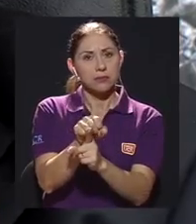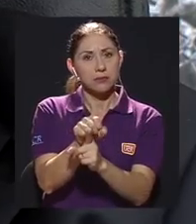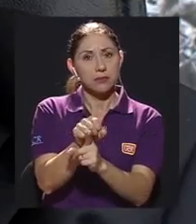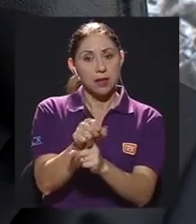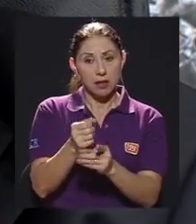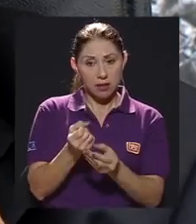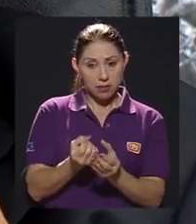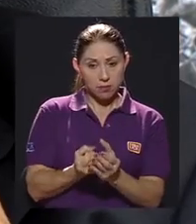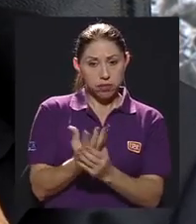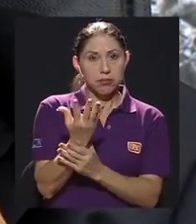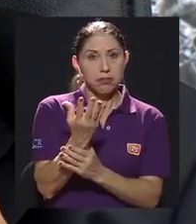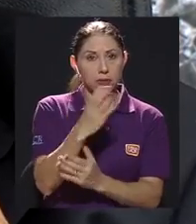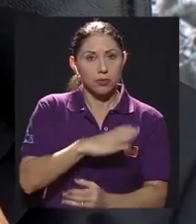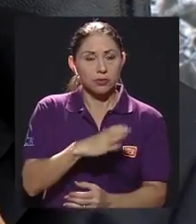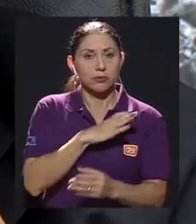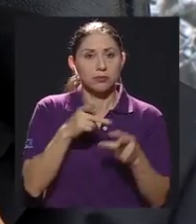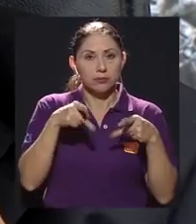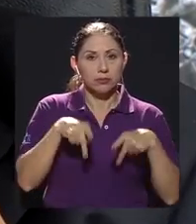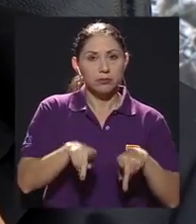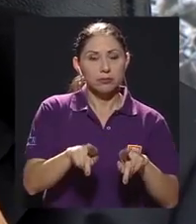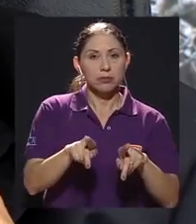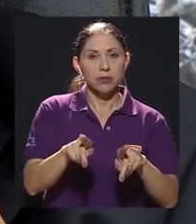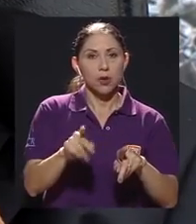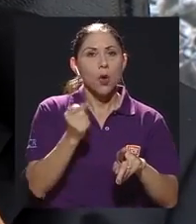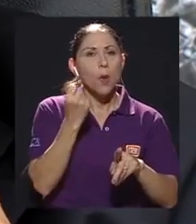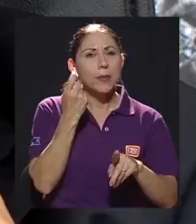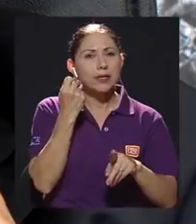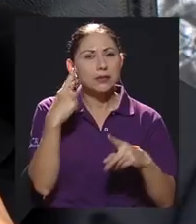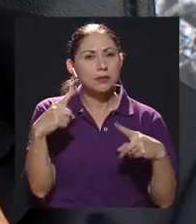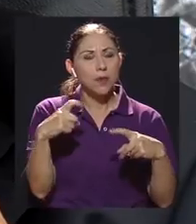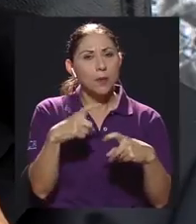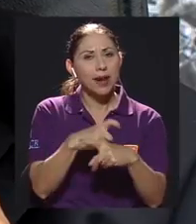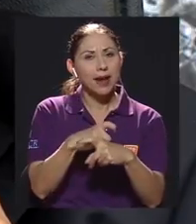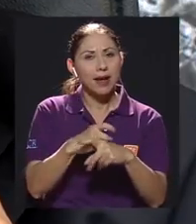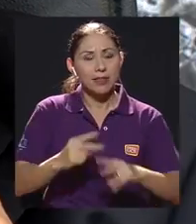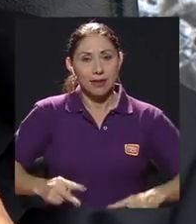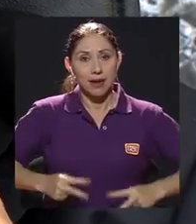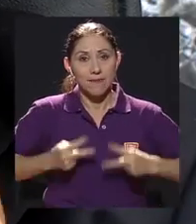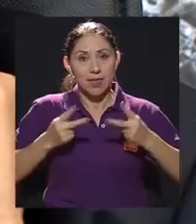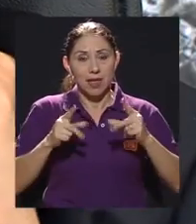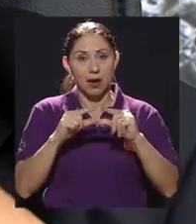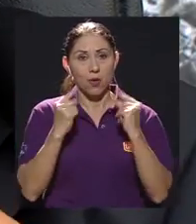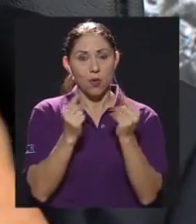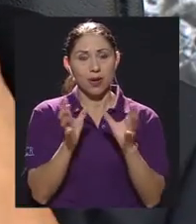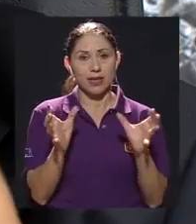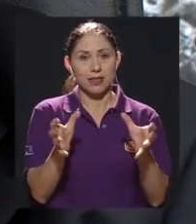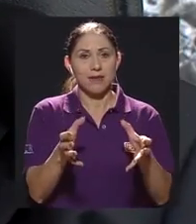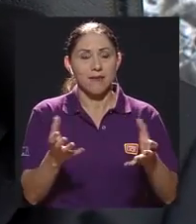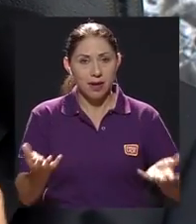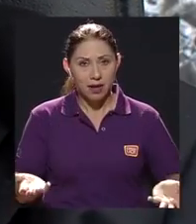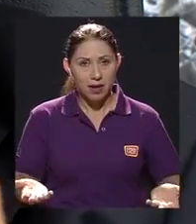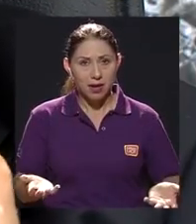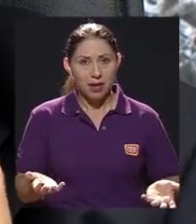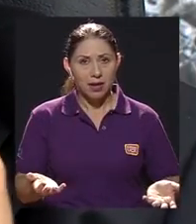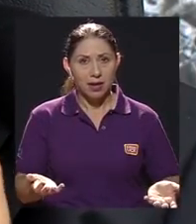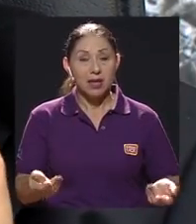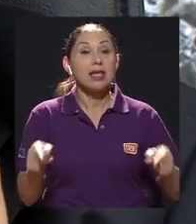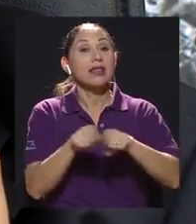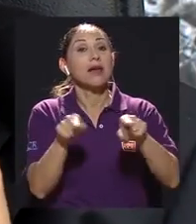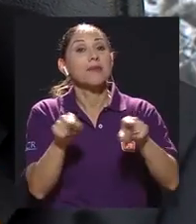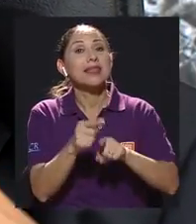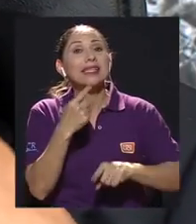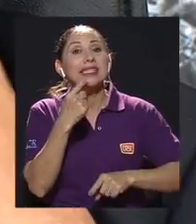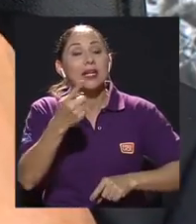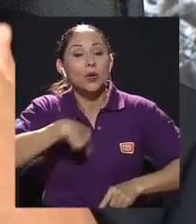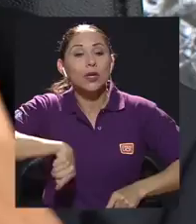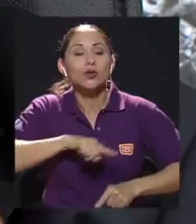condiciones que permitan esa comprensión compleja de la vida colectiva y subrayar que de lo que tratamos